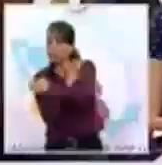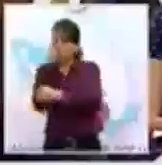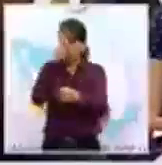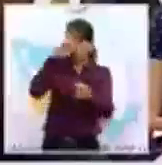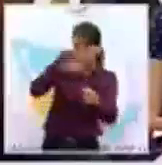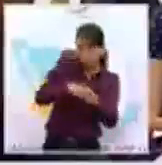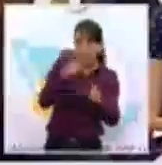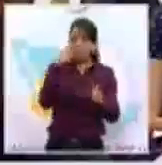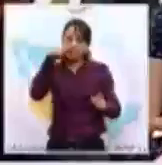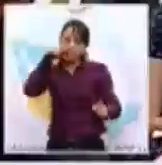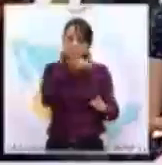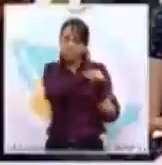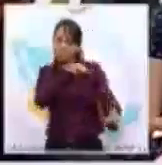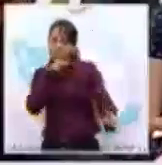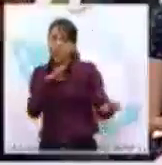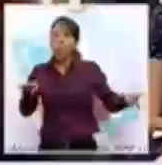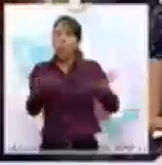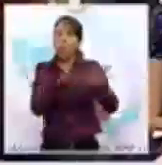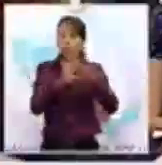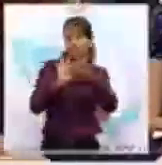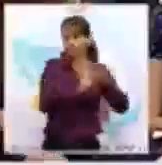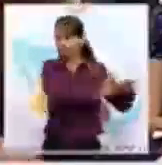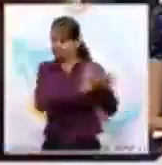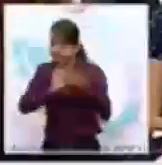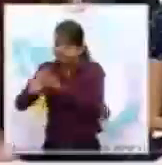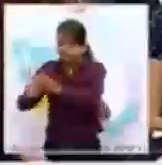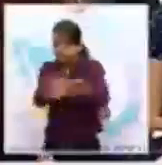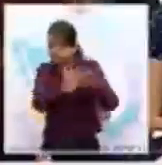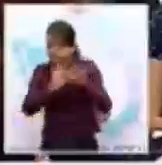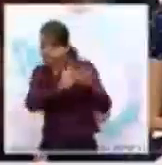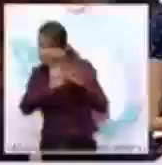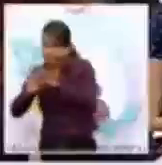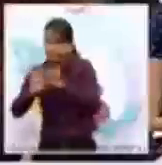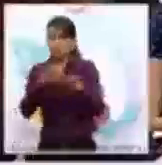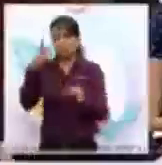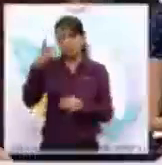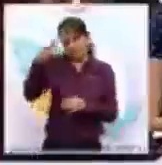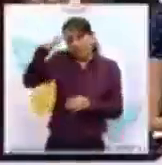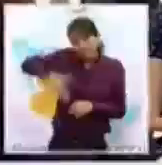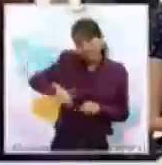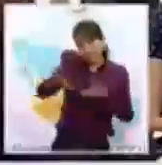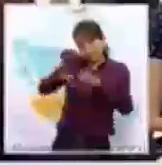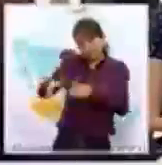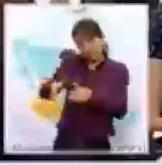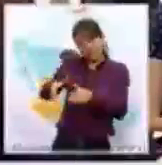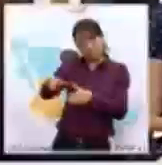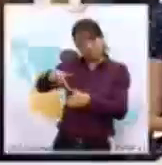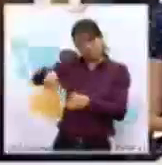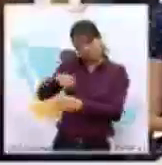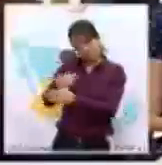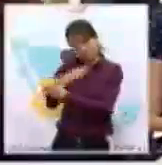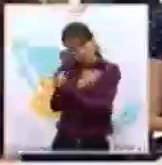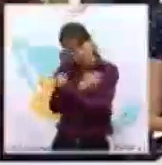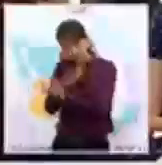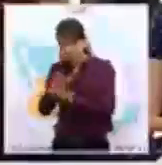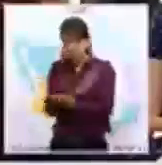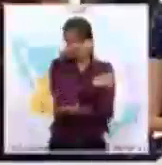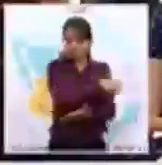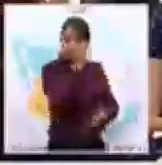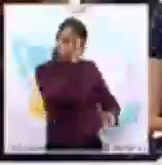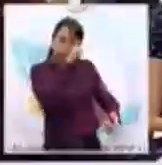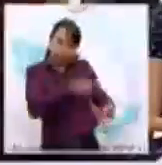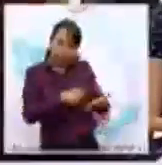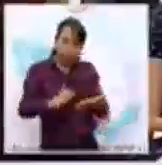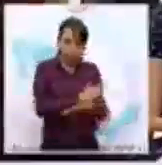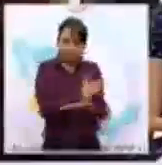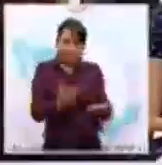transversal. Sin duda todos sabemos la importancia que cada uno de ellos, la educación por su parte, la cultura por otra, tienen que ver en el